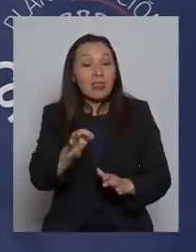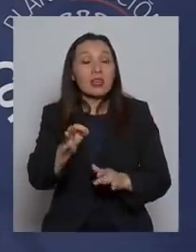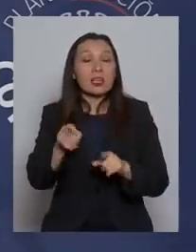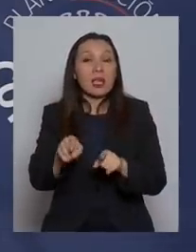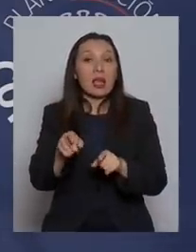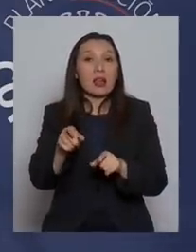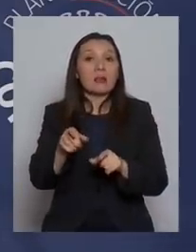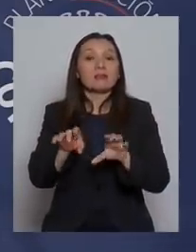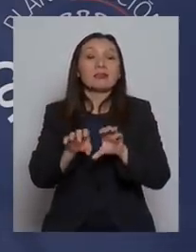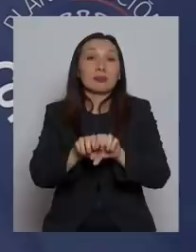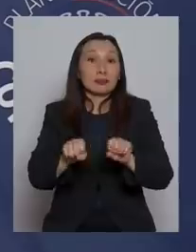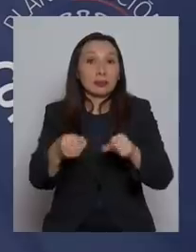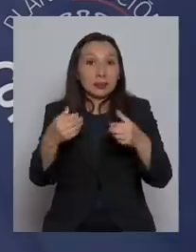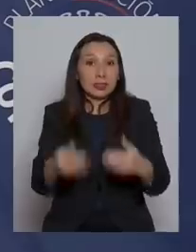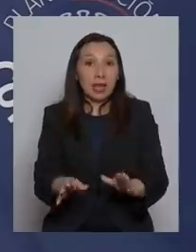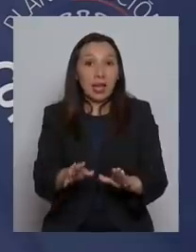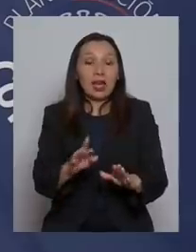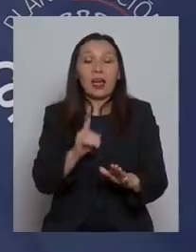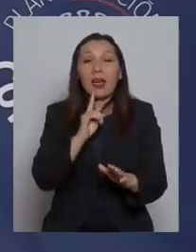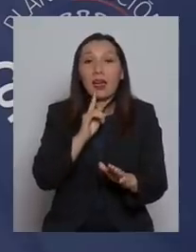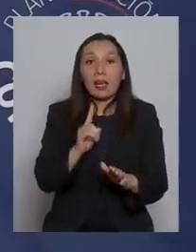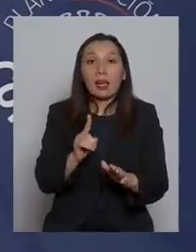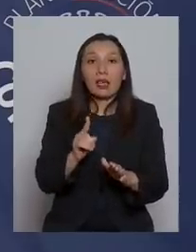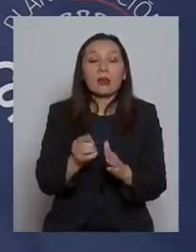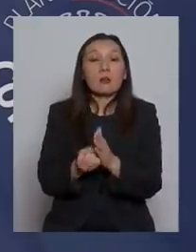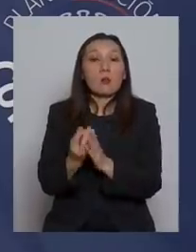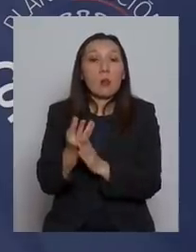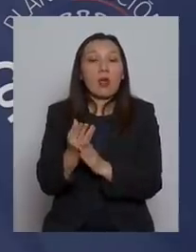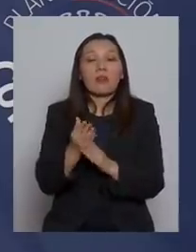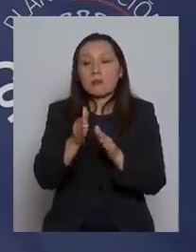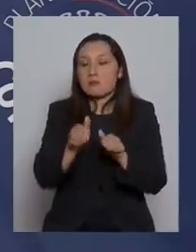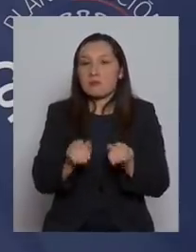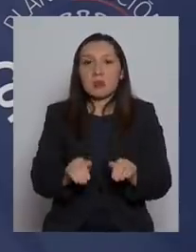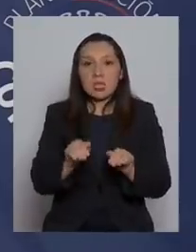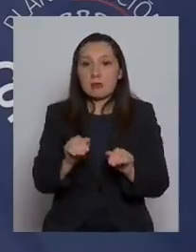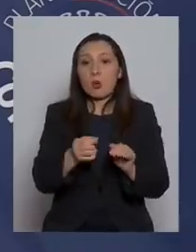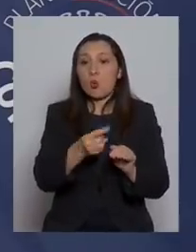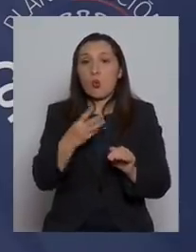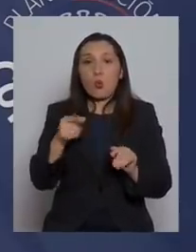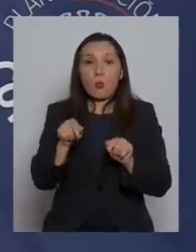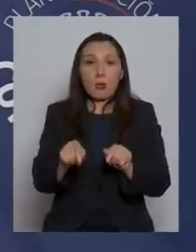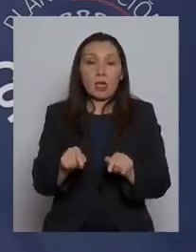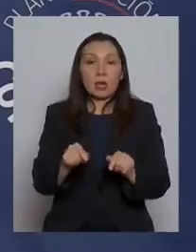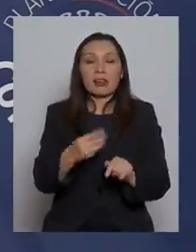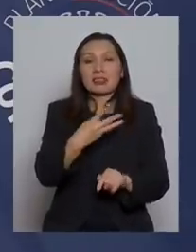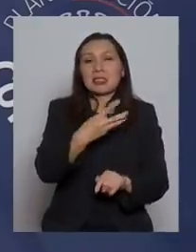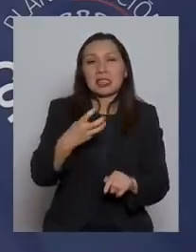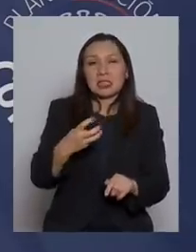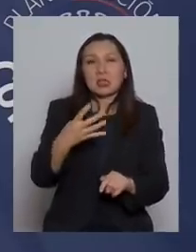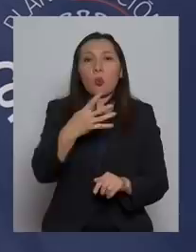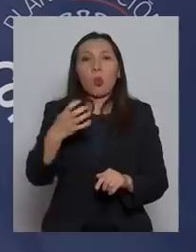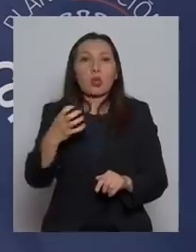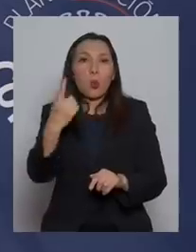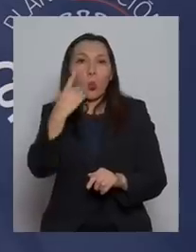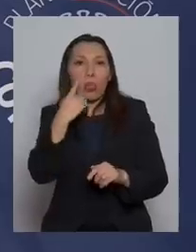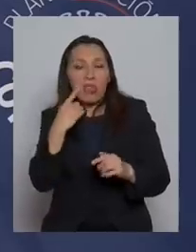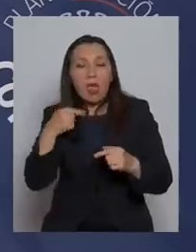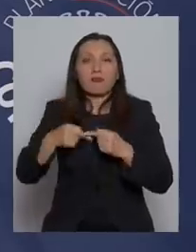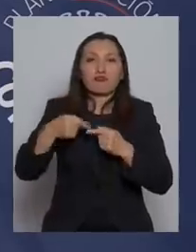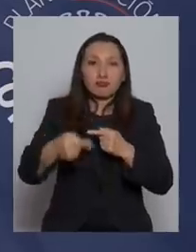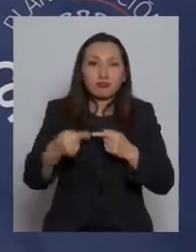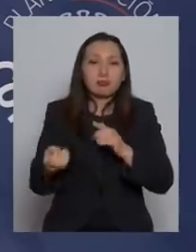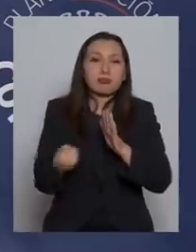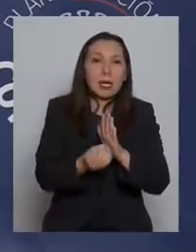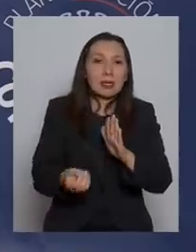casos confirmados nuevos se mantienen en esta cifra, entre 300 y 400,